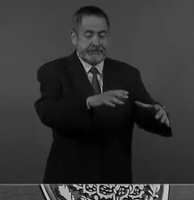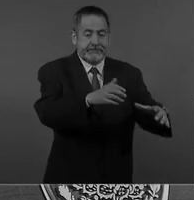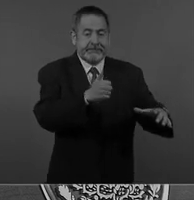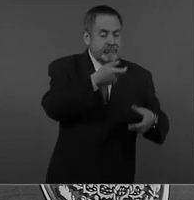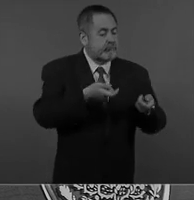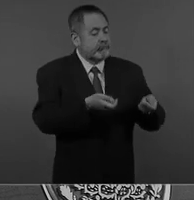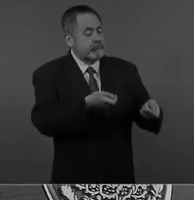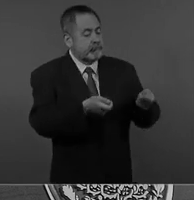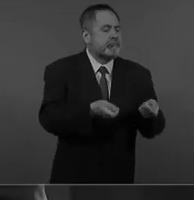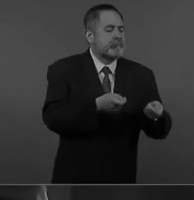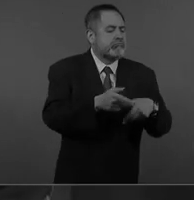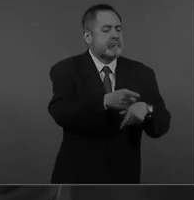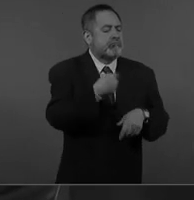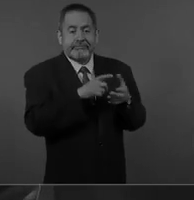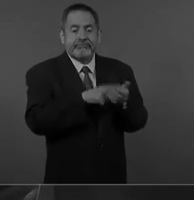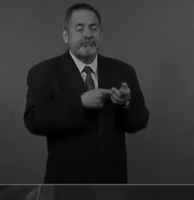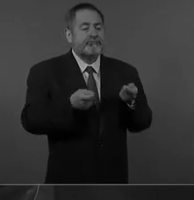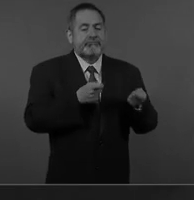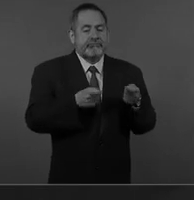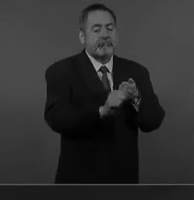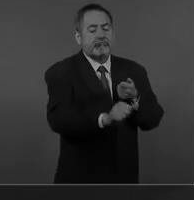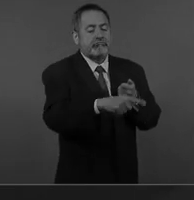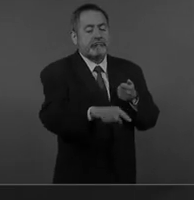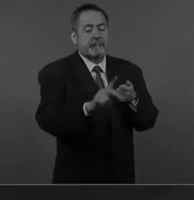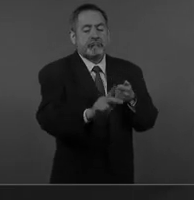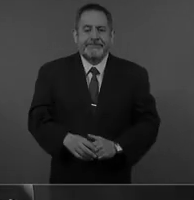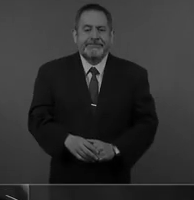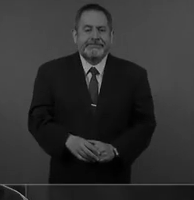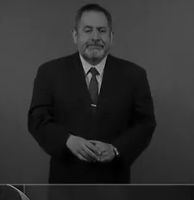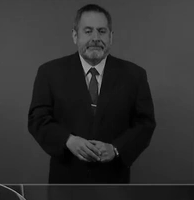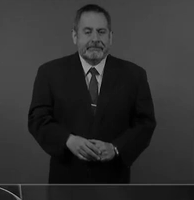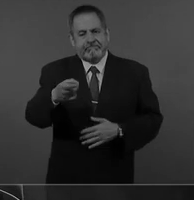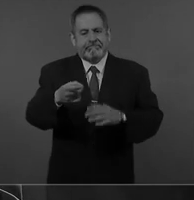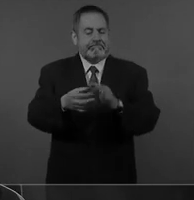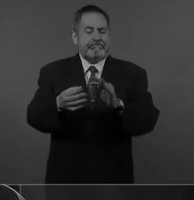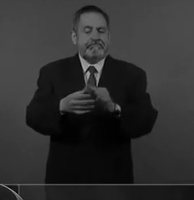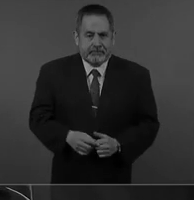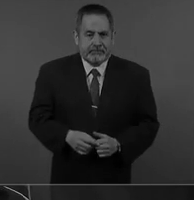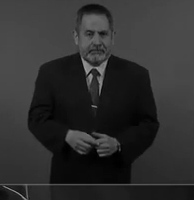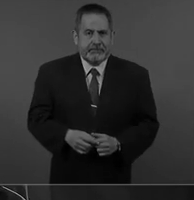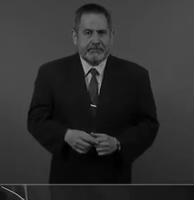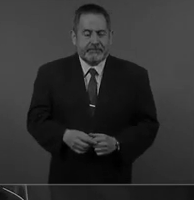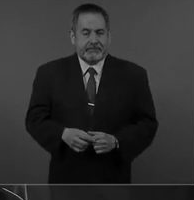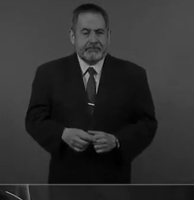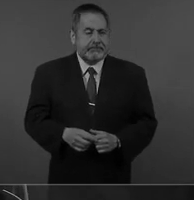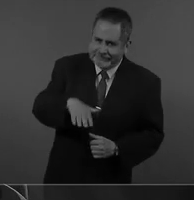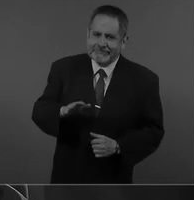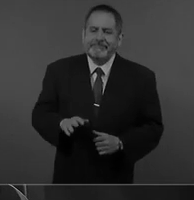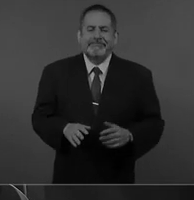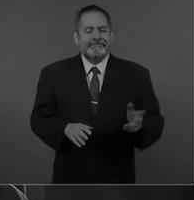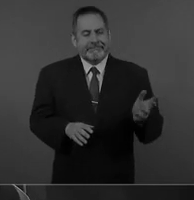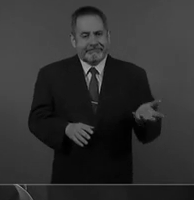está tomado, está al servicio de una minoría, de los de arriba. Ya lo he dicho aquí y ellos lo saben muy